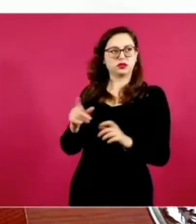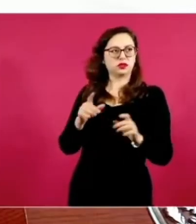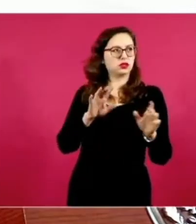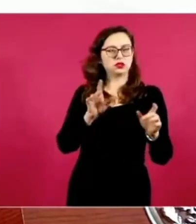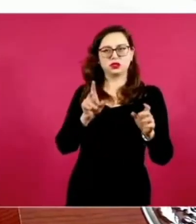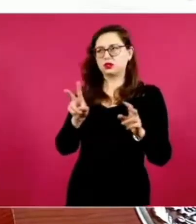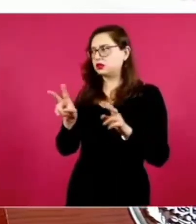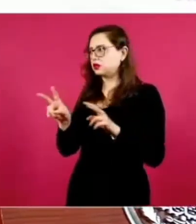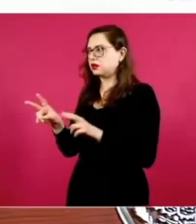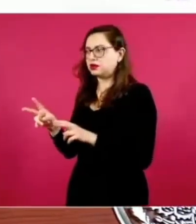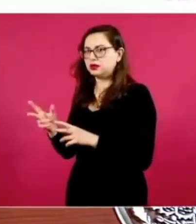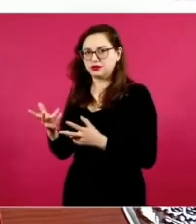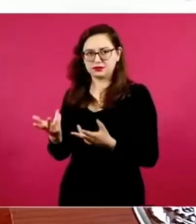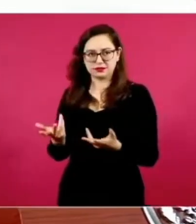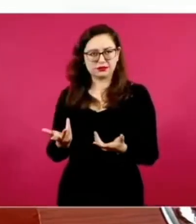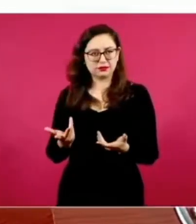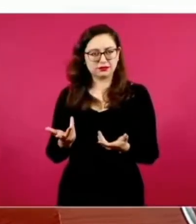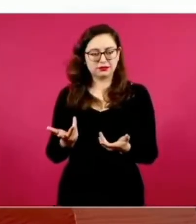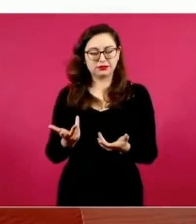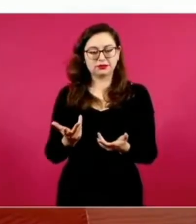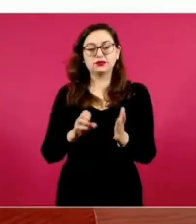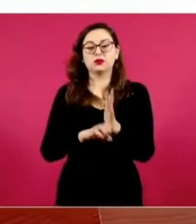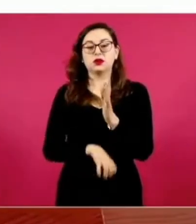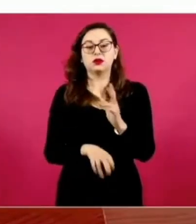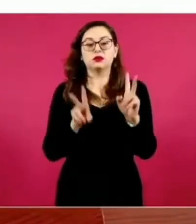Entonces, por ejemplo, en el caso de derechos humanos,